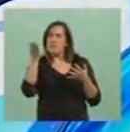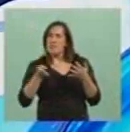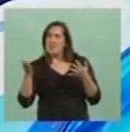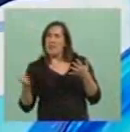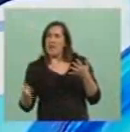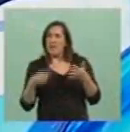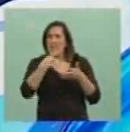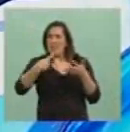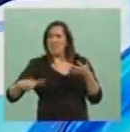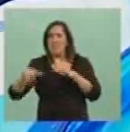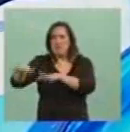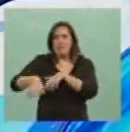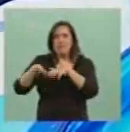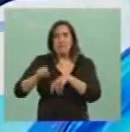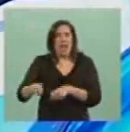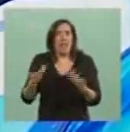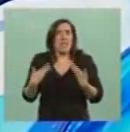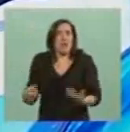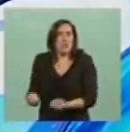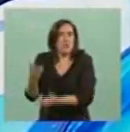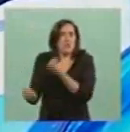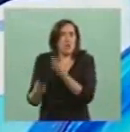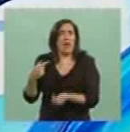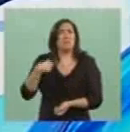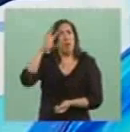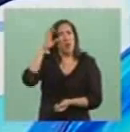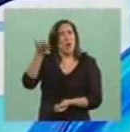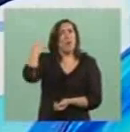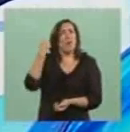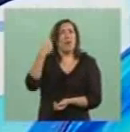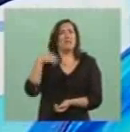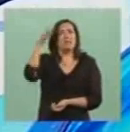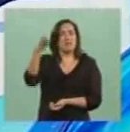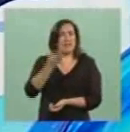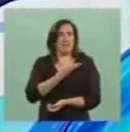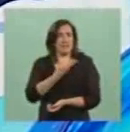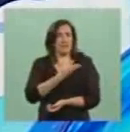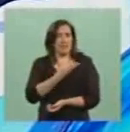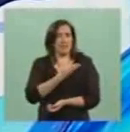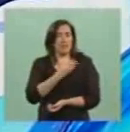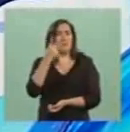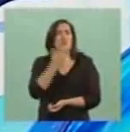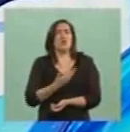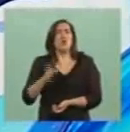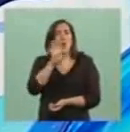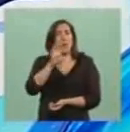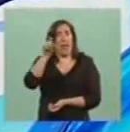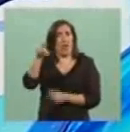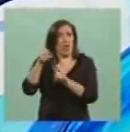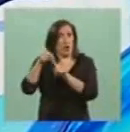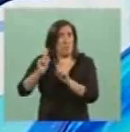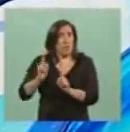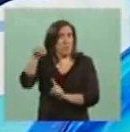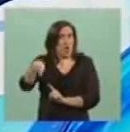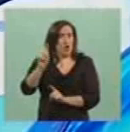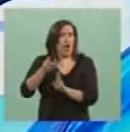formidable recurso natural, una vez cuando estuve en Santa Fe, me acuerdo una anécdota que habló un gobernador, que no es el actual,